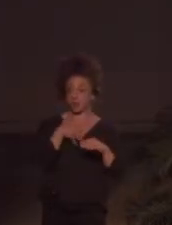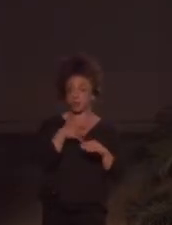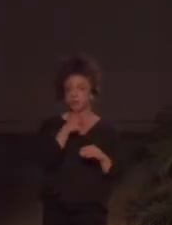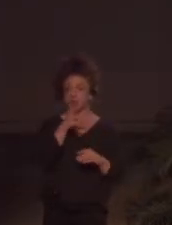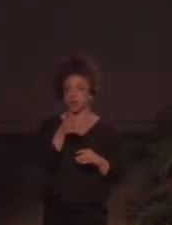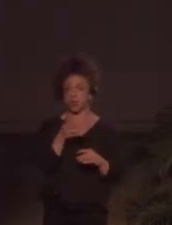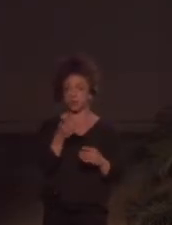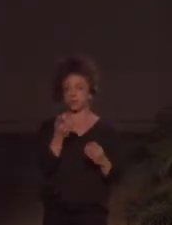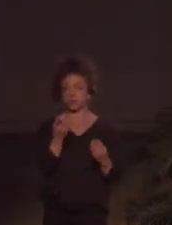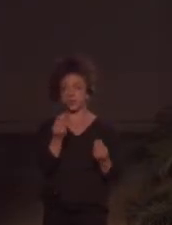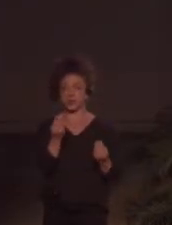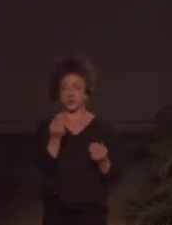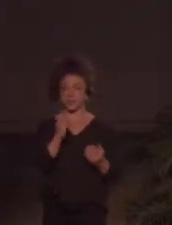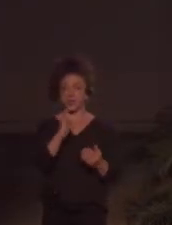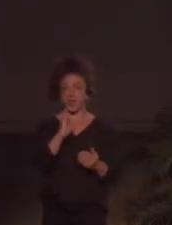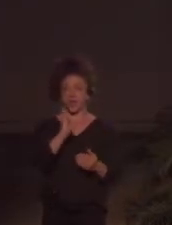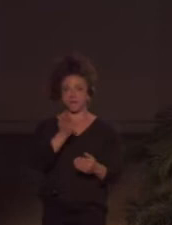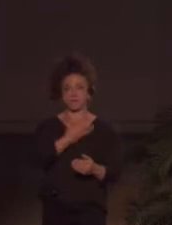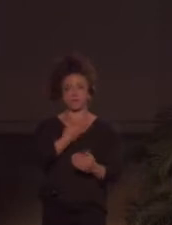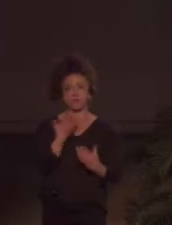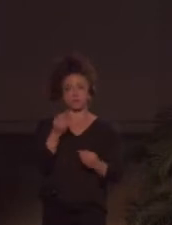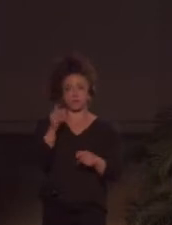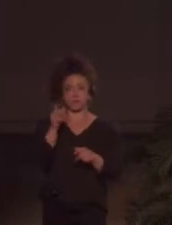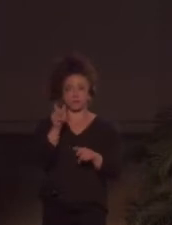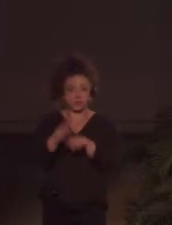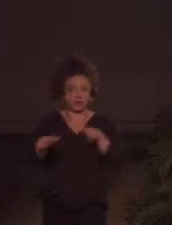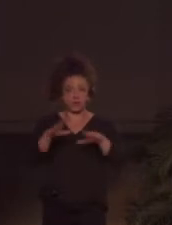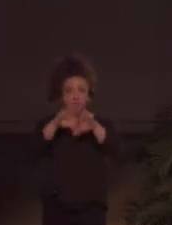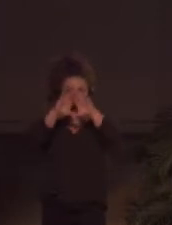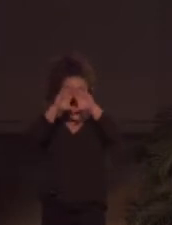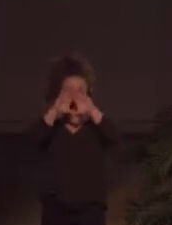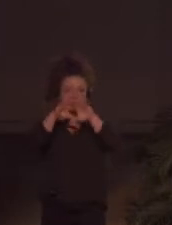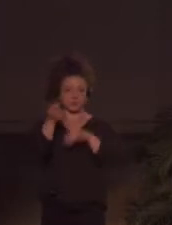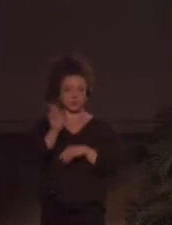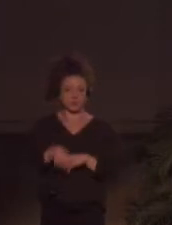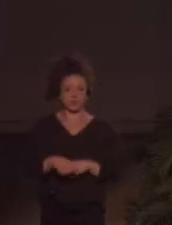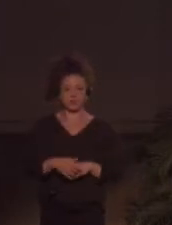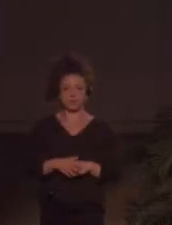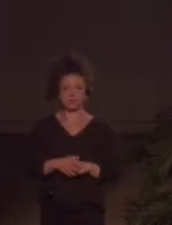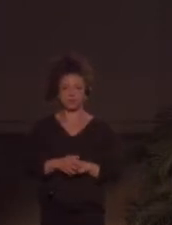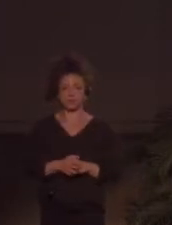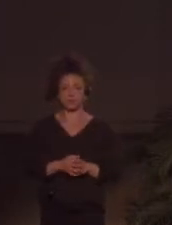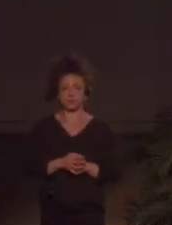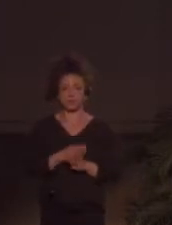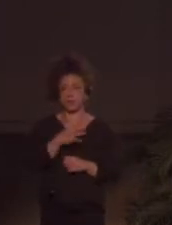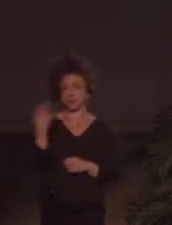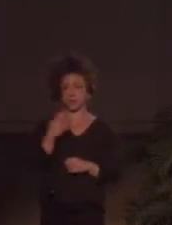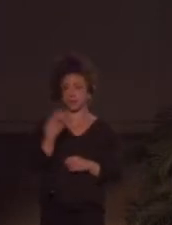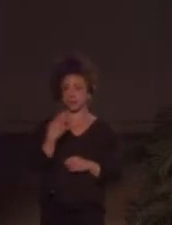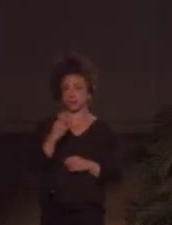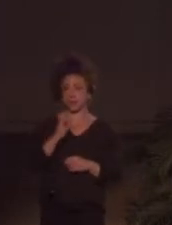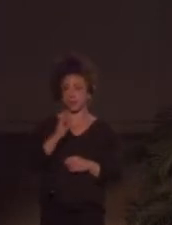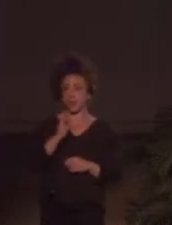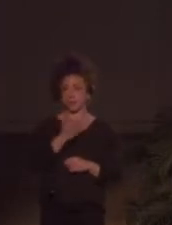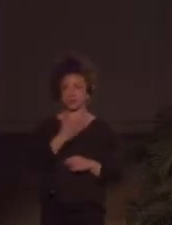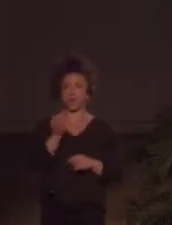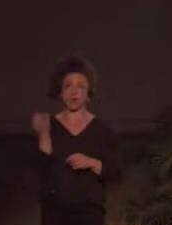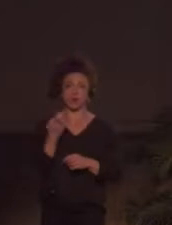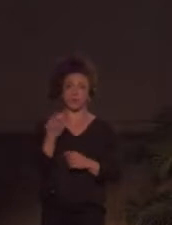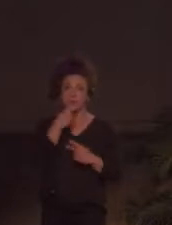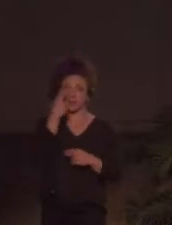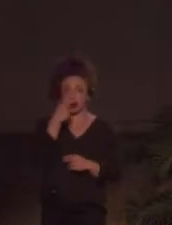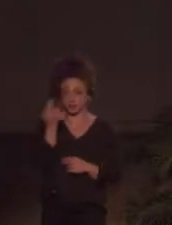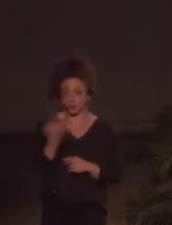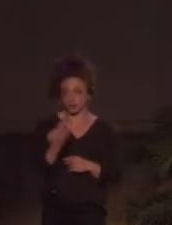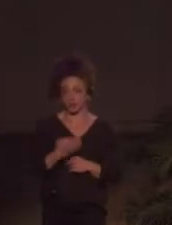astintzen gaituelako eta bueno, gaitu behar digulako. Eta bueno,